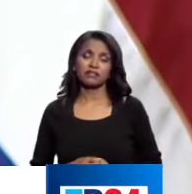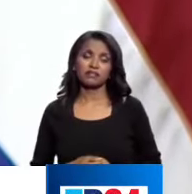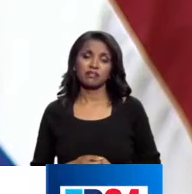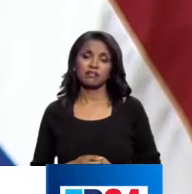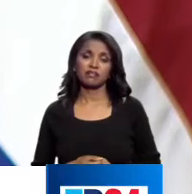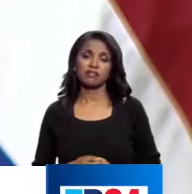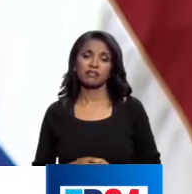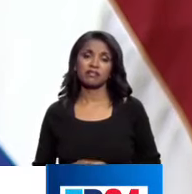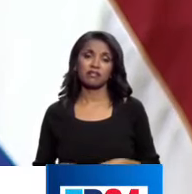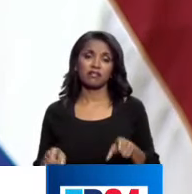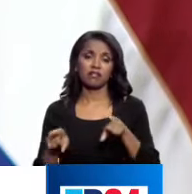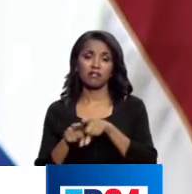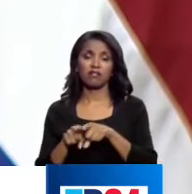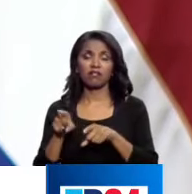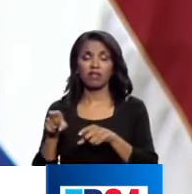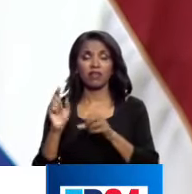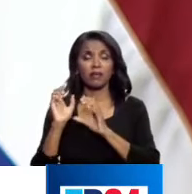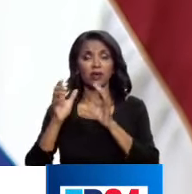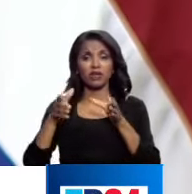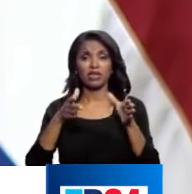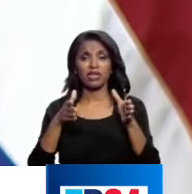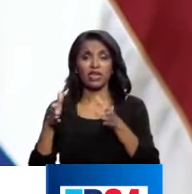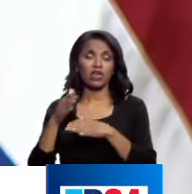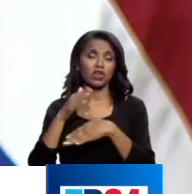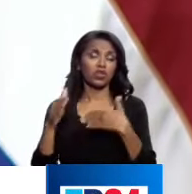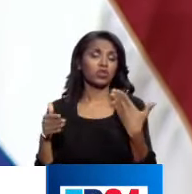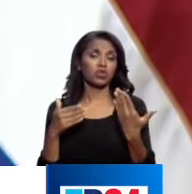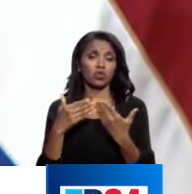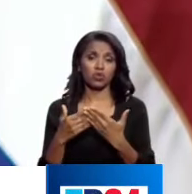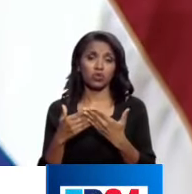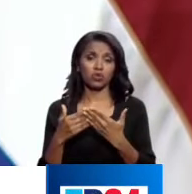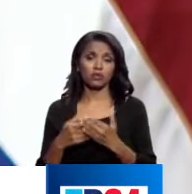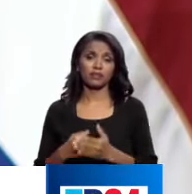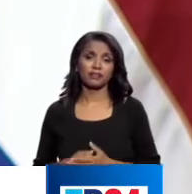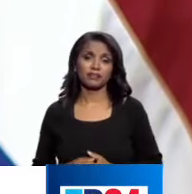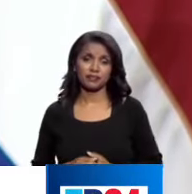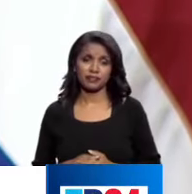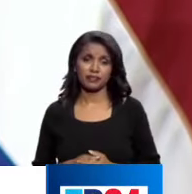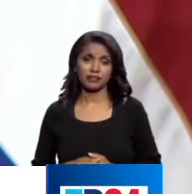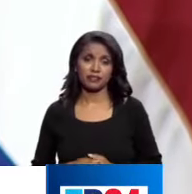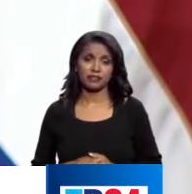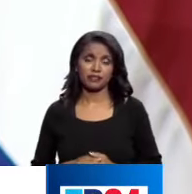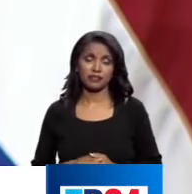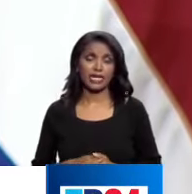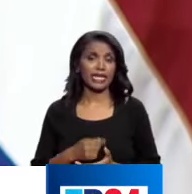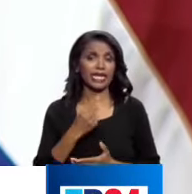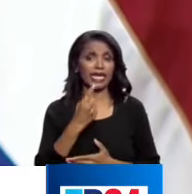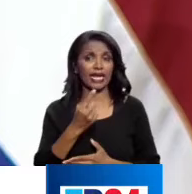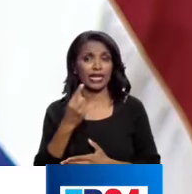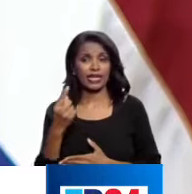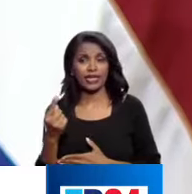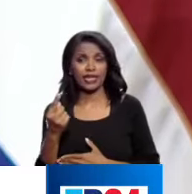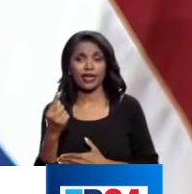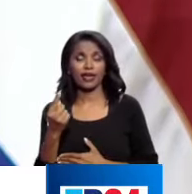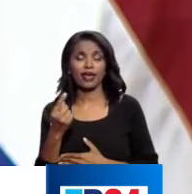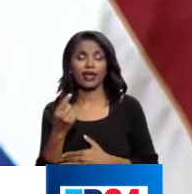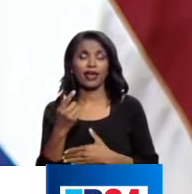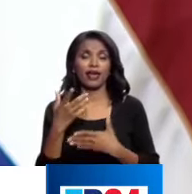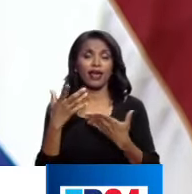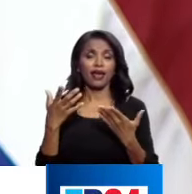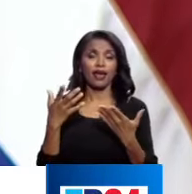él será el que coordine las métricas para que estos cónsules lleguen a la cantidad